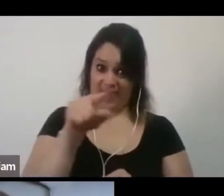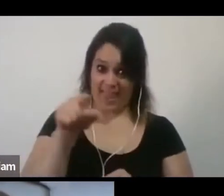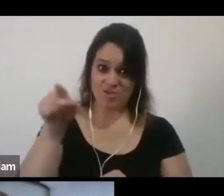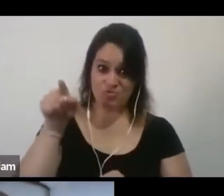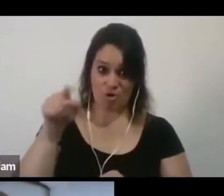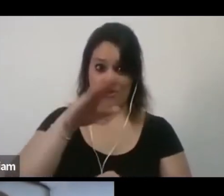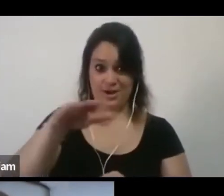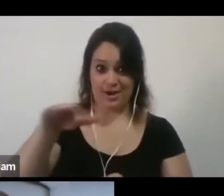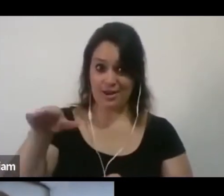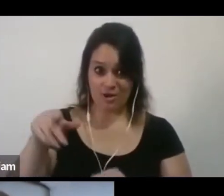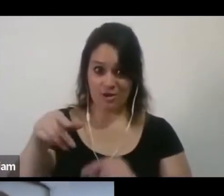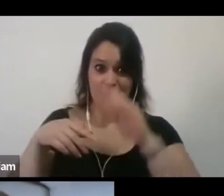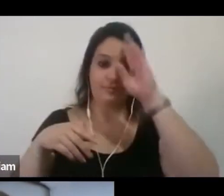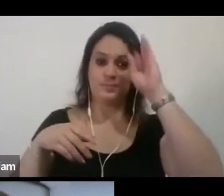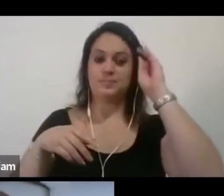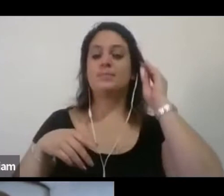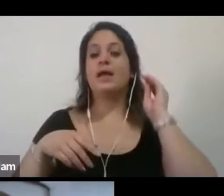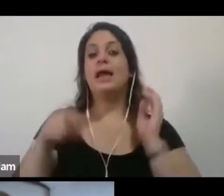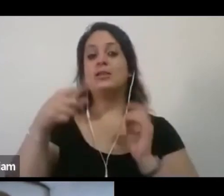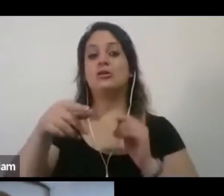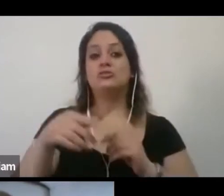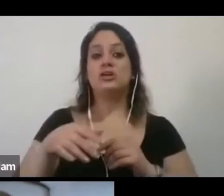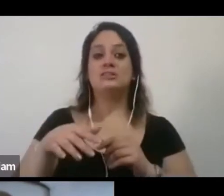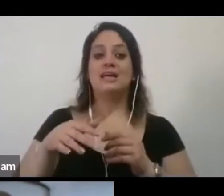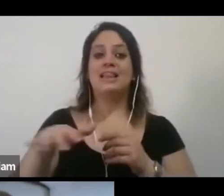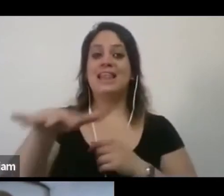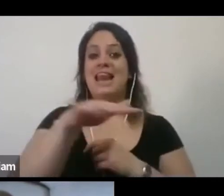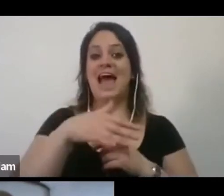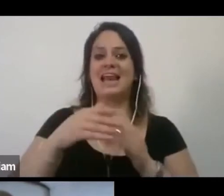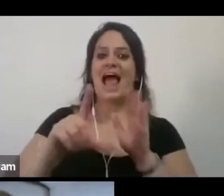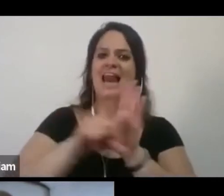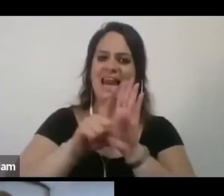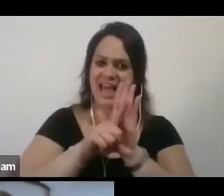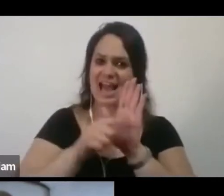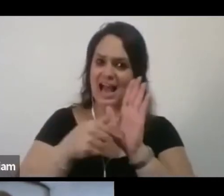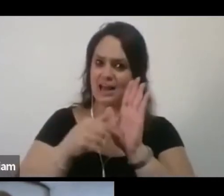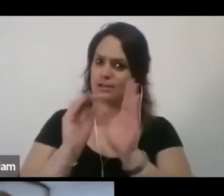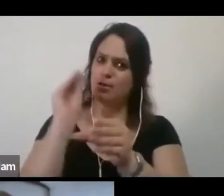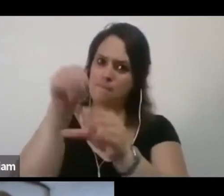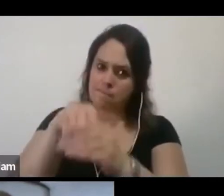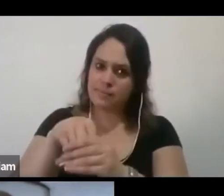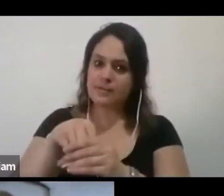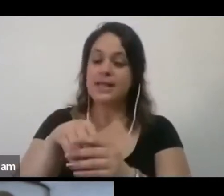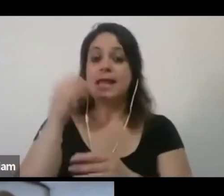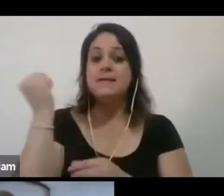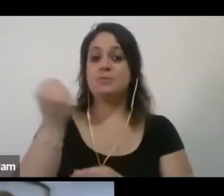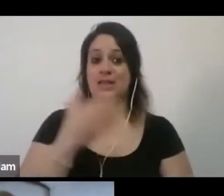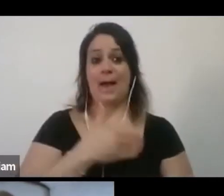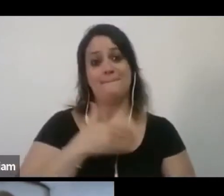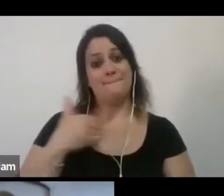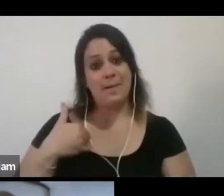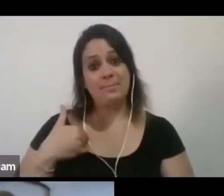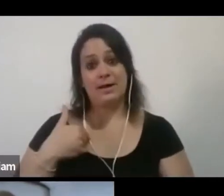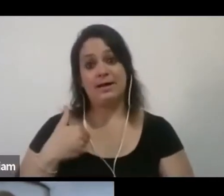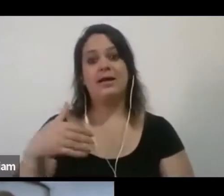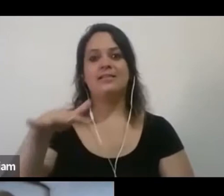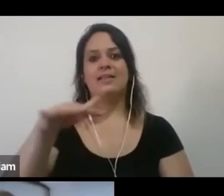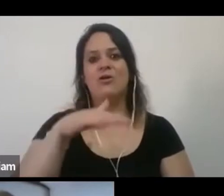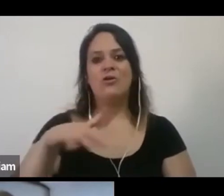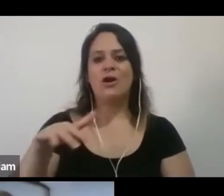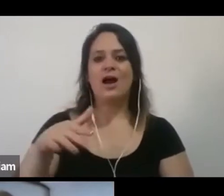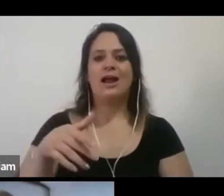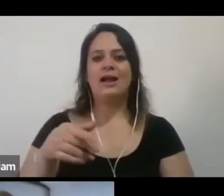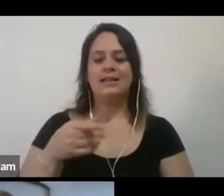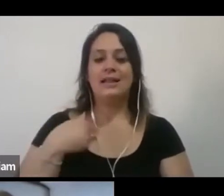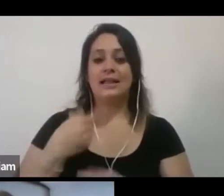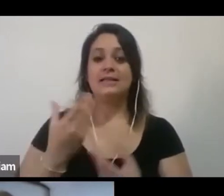la incorporación del área legal, que es muy importante para que estas mamás tengan un espacio de